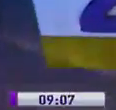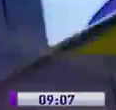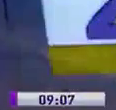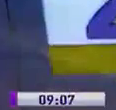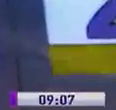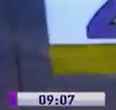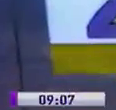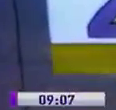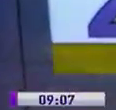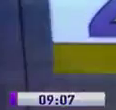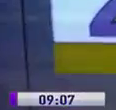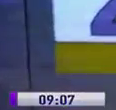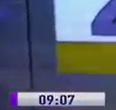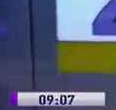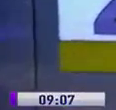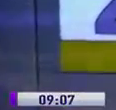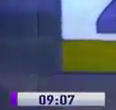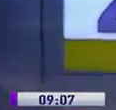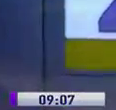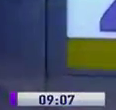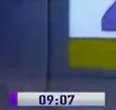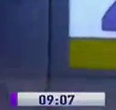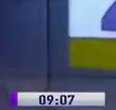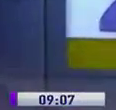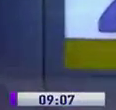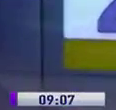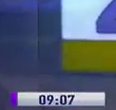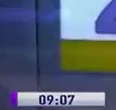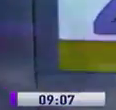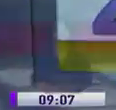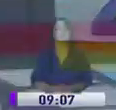Elecciones 2017.